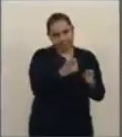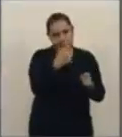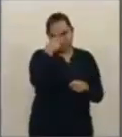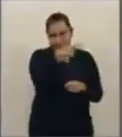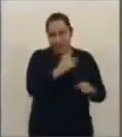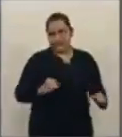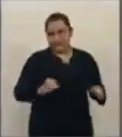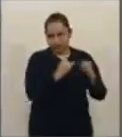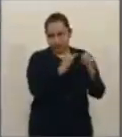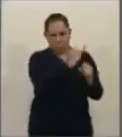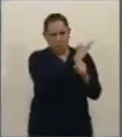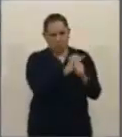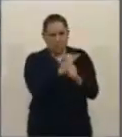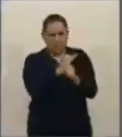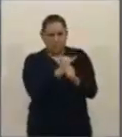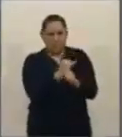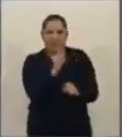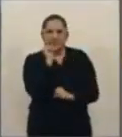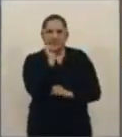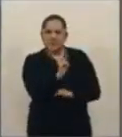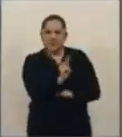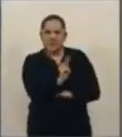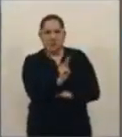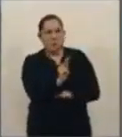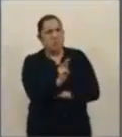muestran graves sospechas de colusión